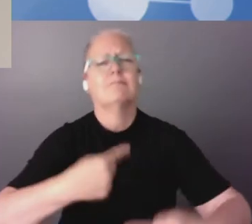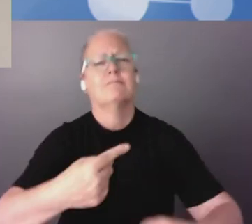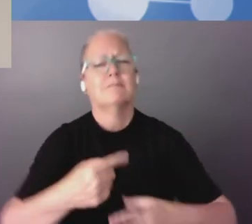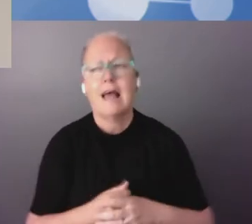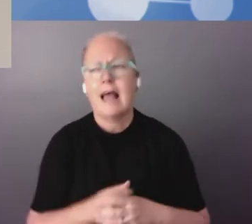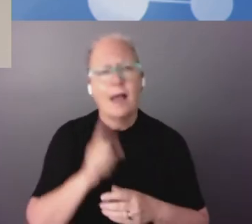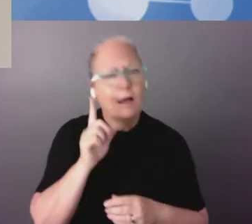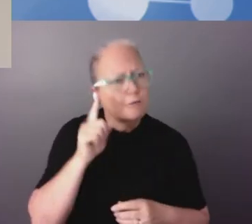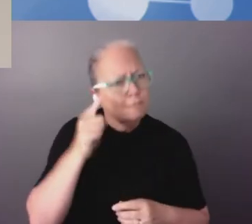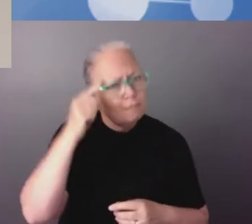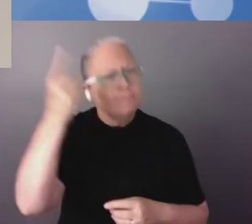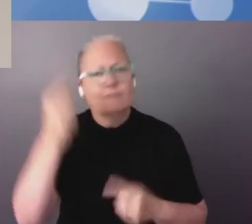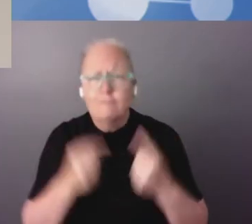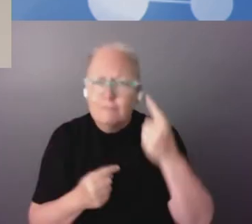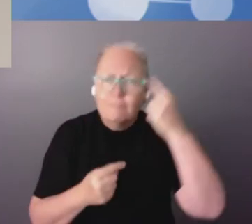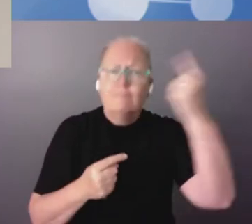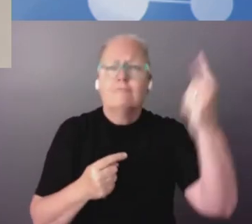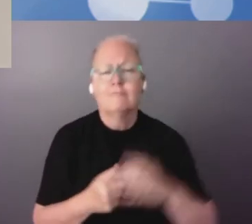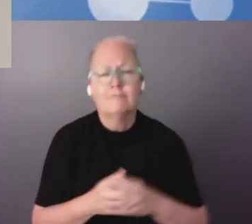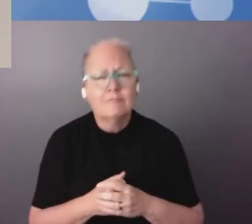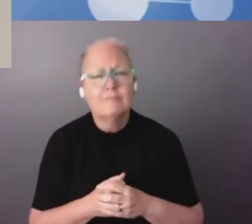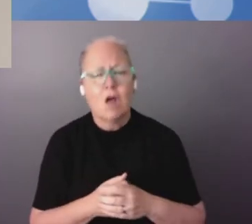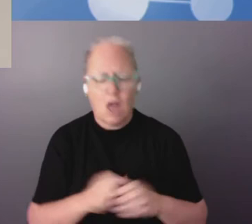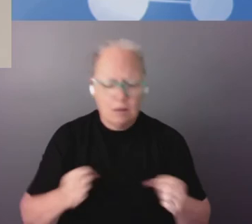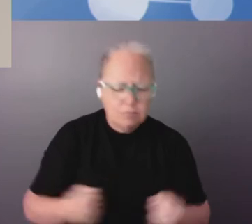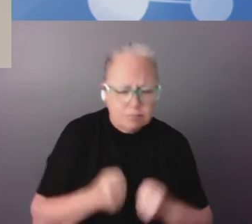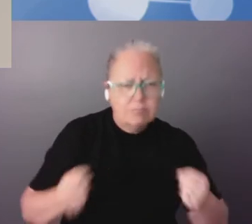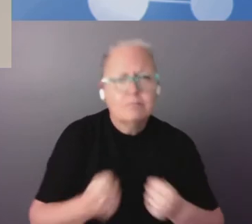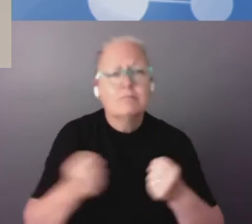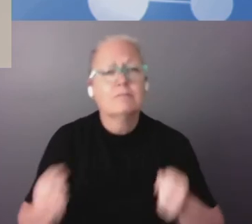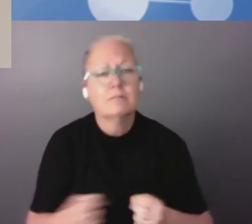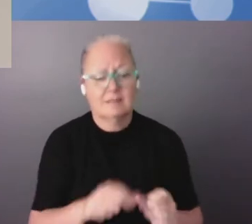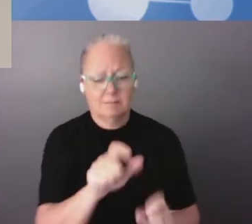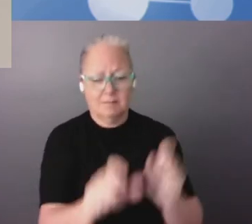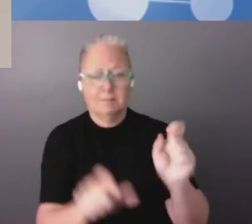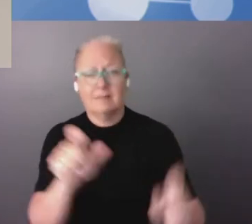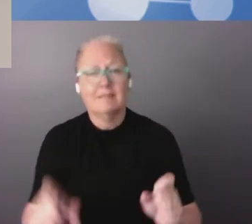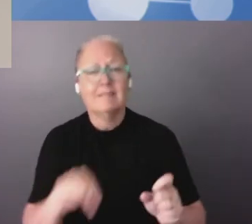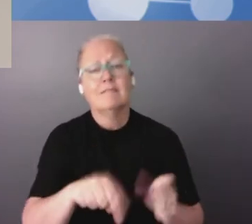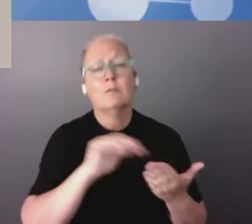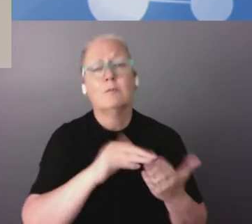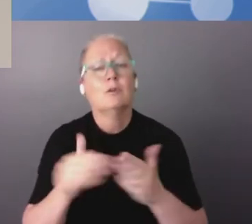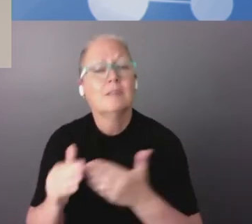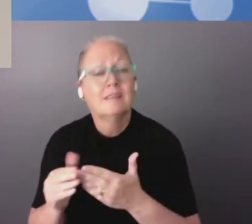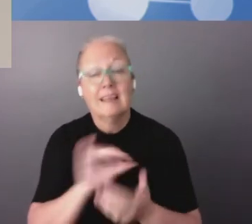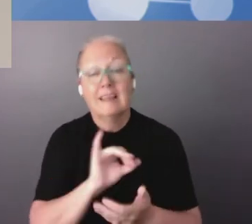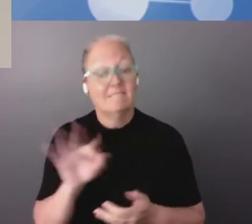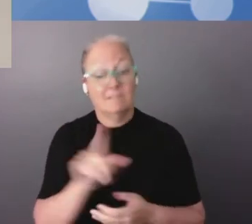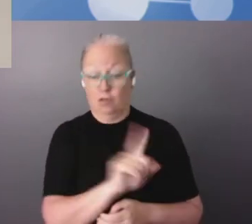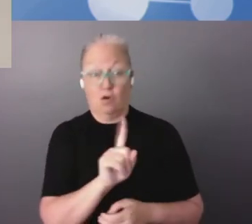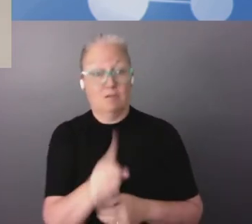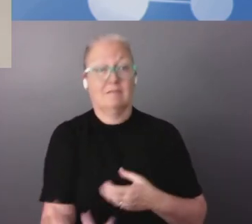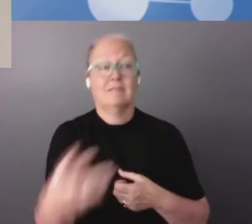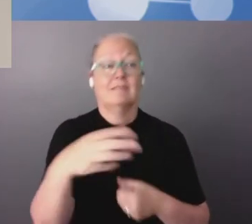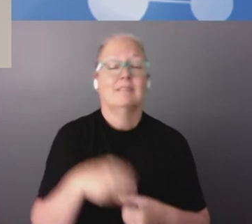desarrollo y apostamos por nuestros habitantes, sin los cuales esta transformación sería imposible. Fue un impulso gracias al cual Katowice se convirtió al mismo